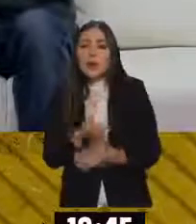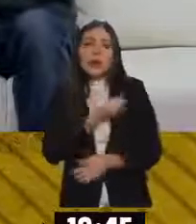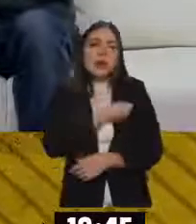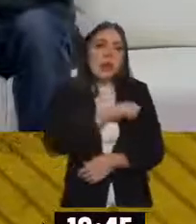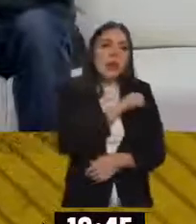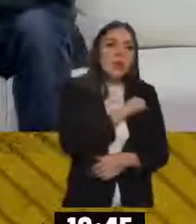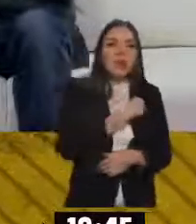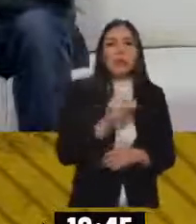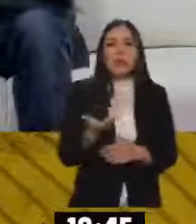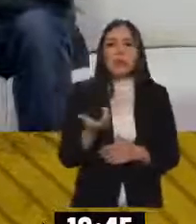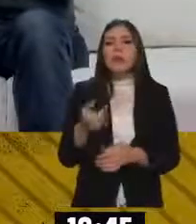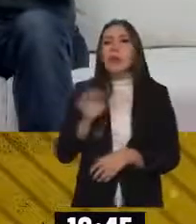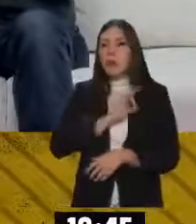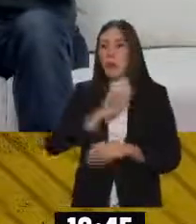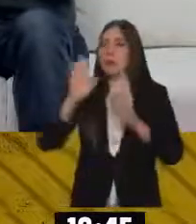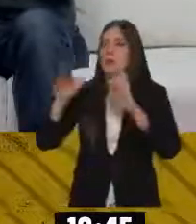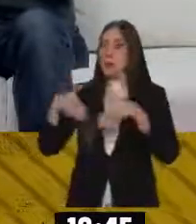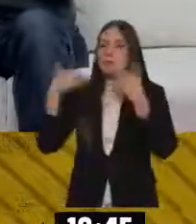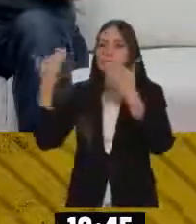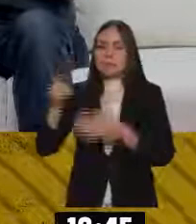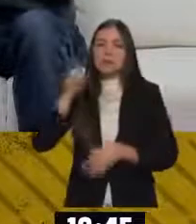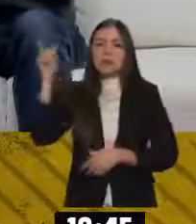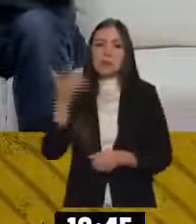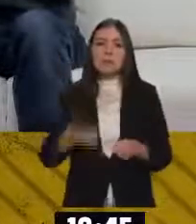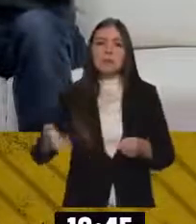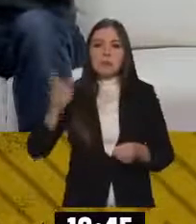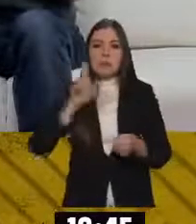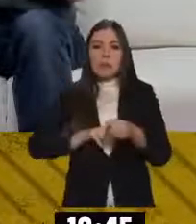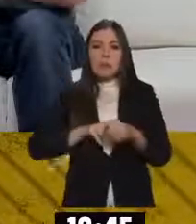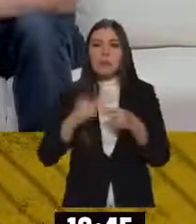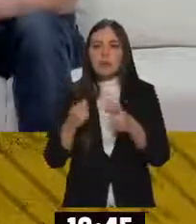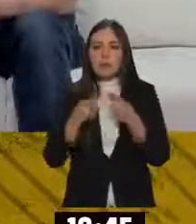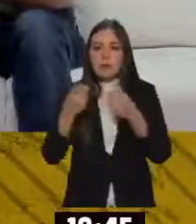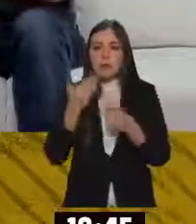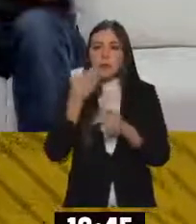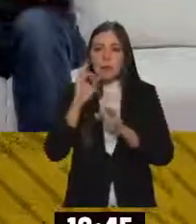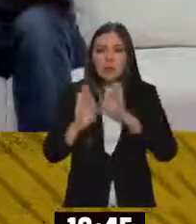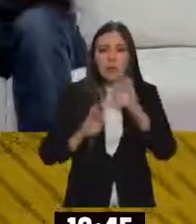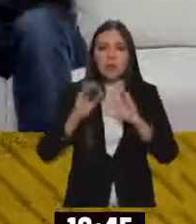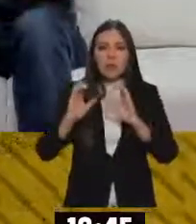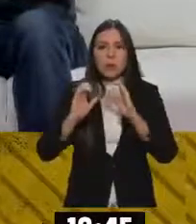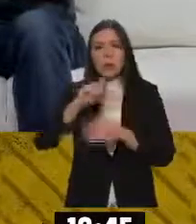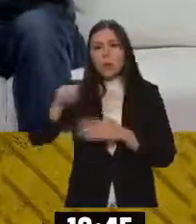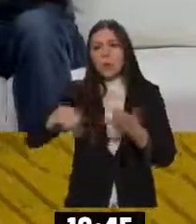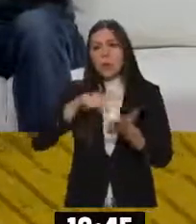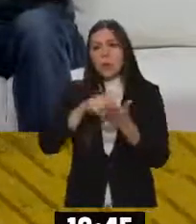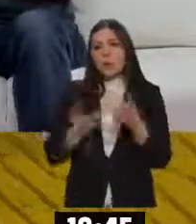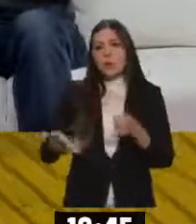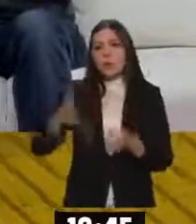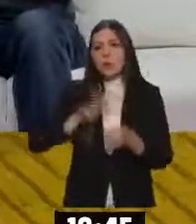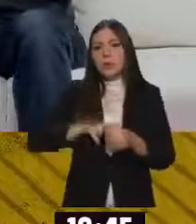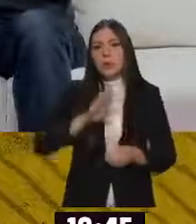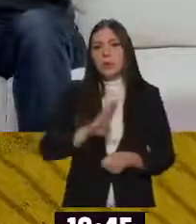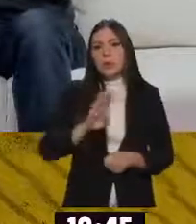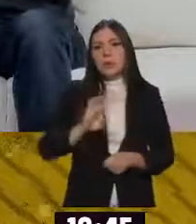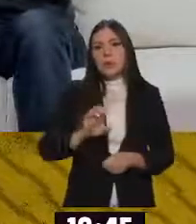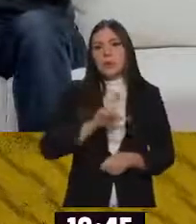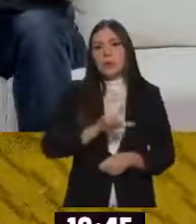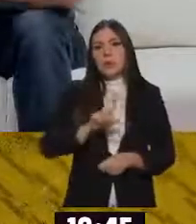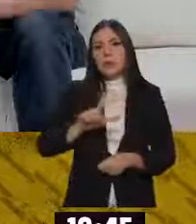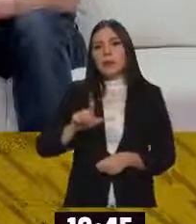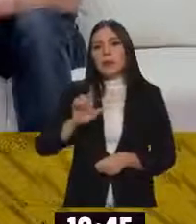la mejor calidad de cuidado en Hospital Bellevue, porque es relacionado